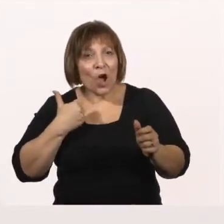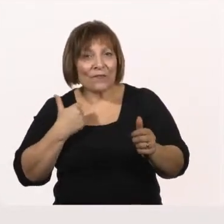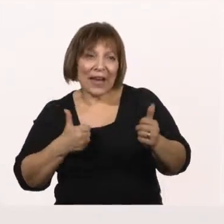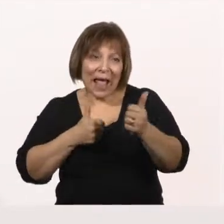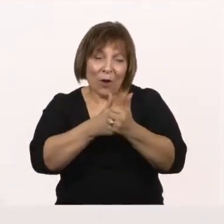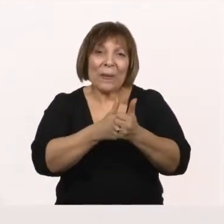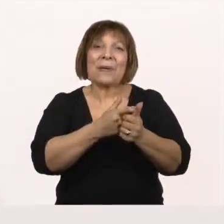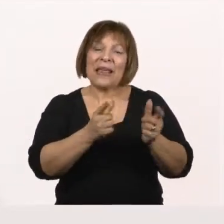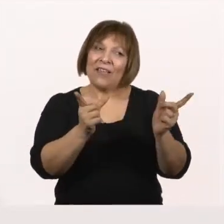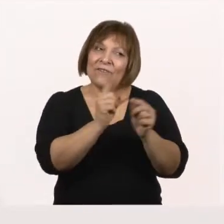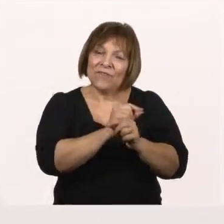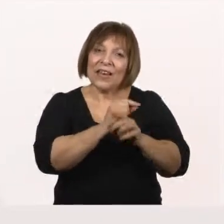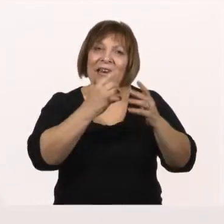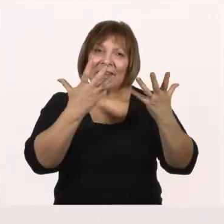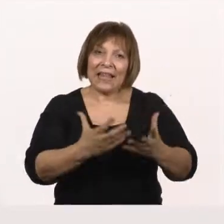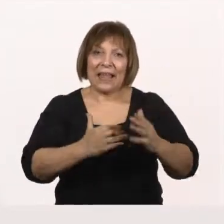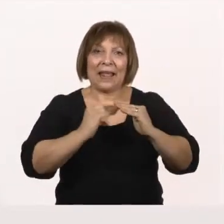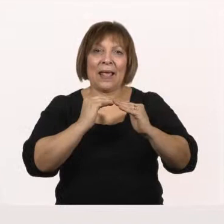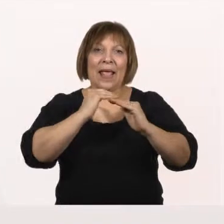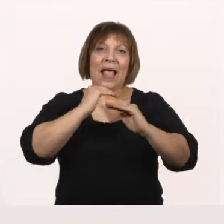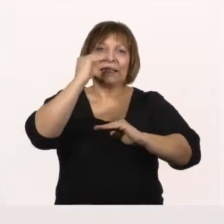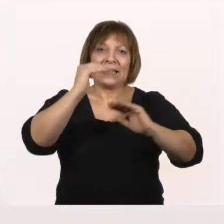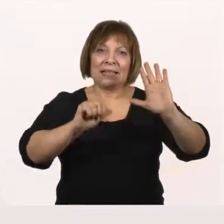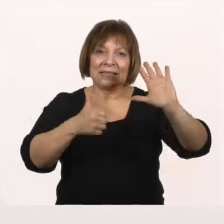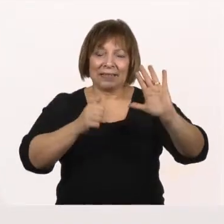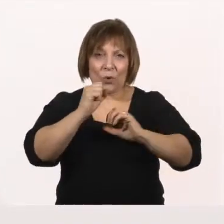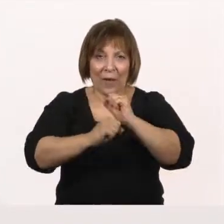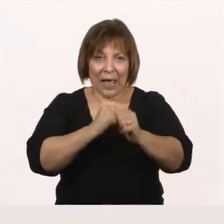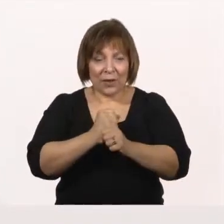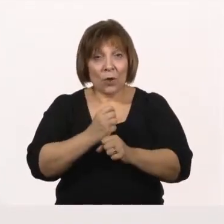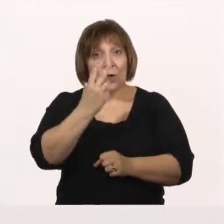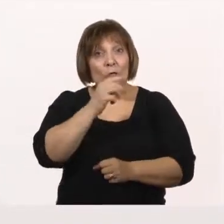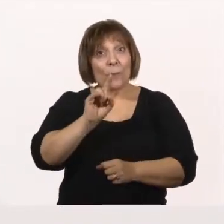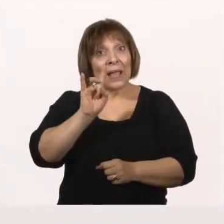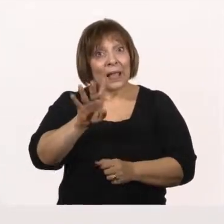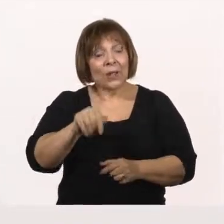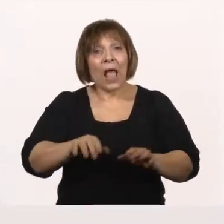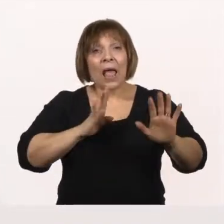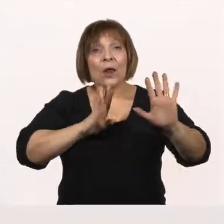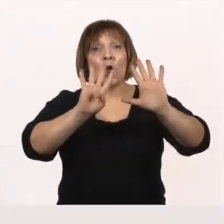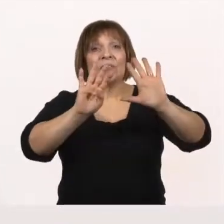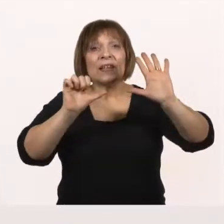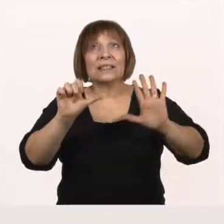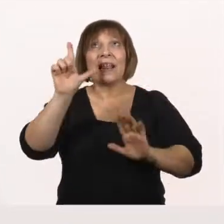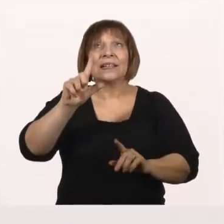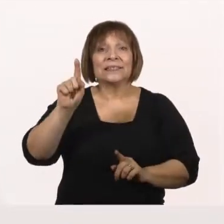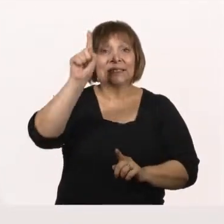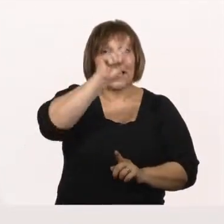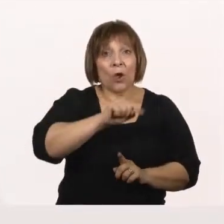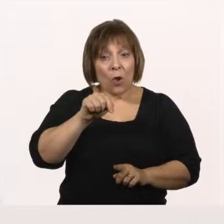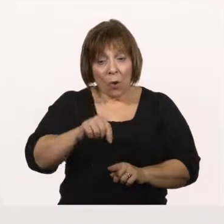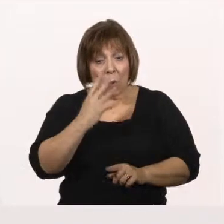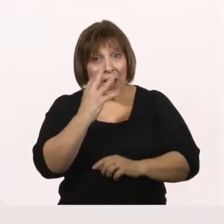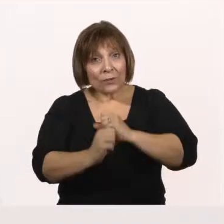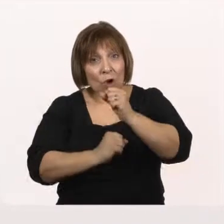personas jóvenes para que completen la enseñanza media superior en todo el país. En 2014, el programa funciona en 96 centros. En